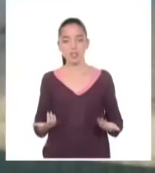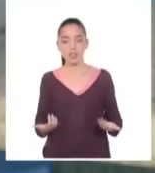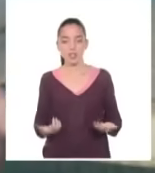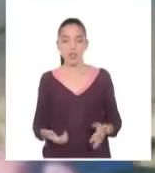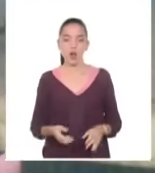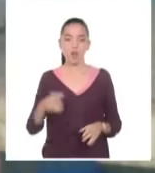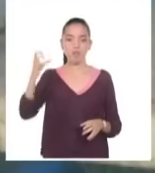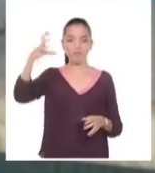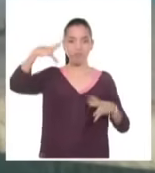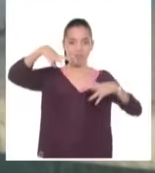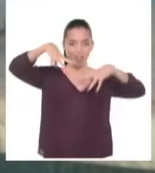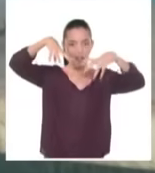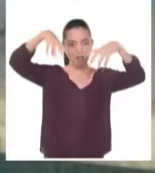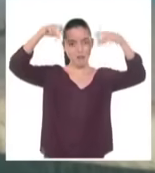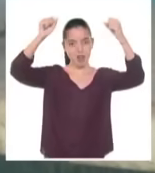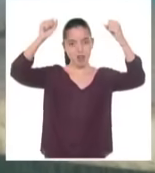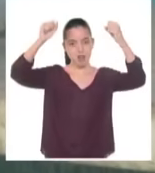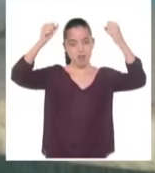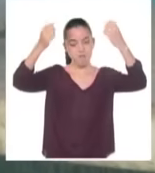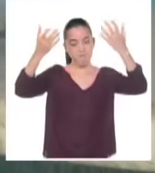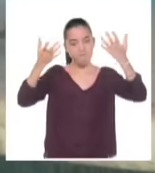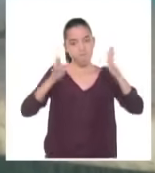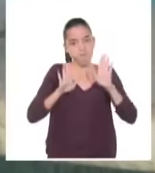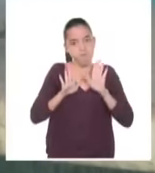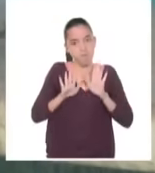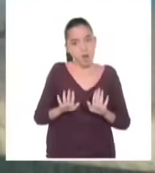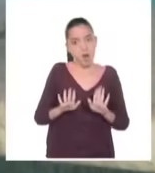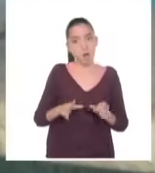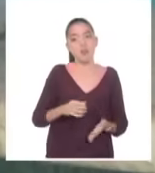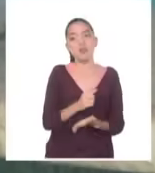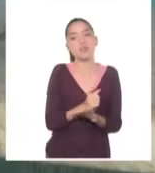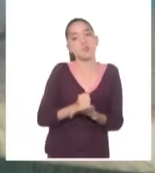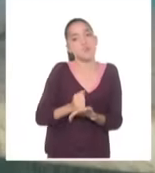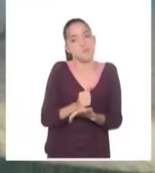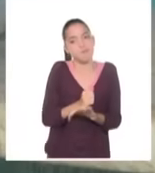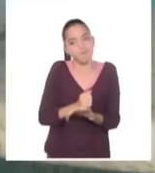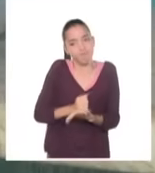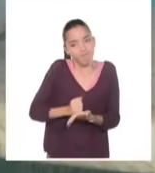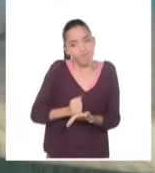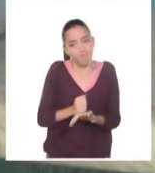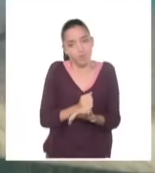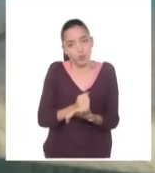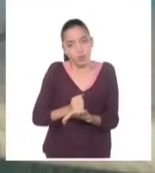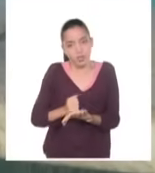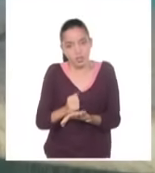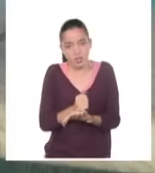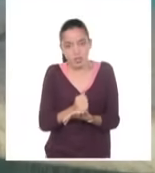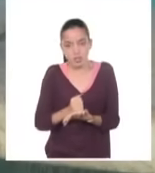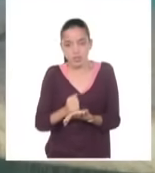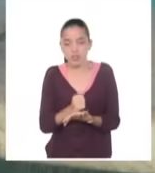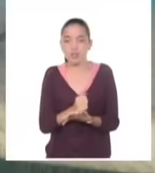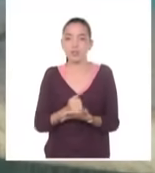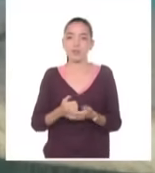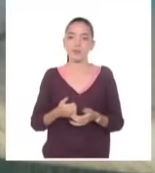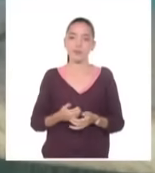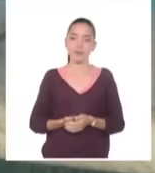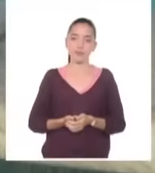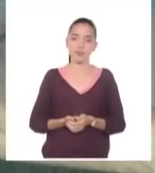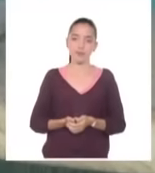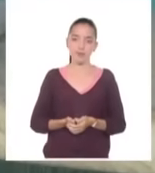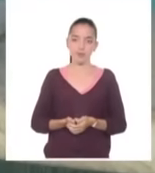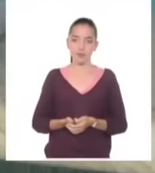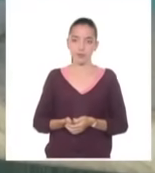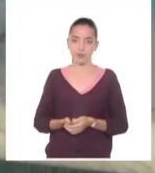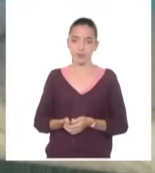y constantes apagones en el país. Así estamos devolviendo la señal a nuestros estudios centrales. El camarógrafo Eddie La Vera y